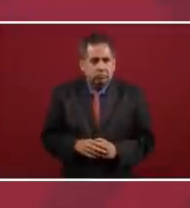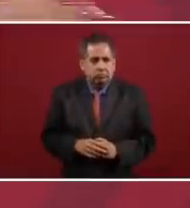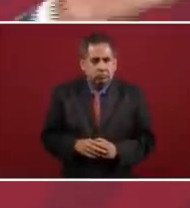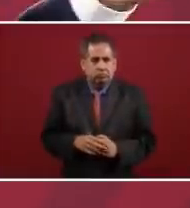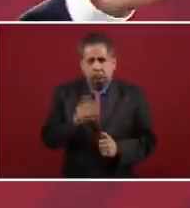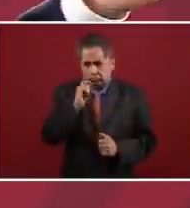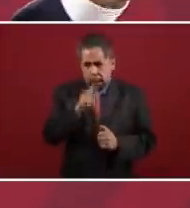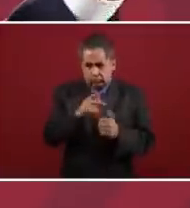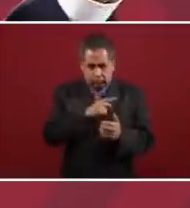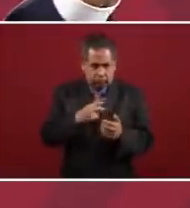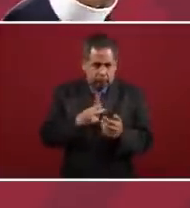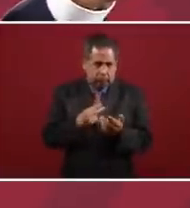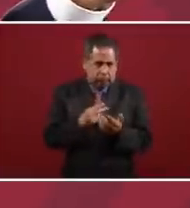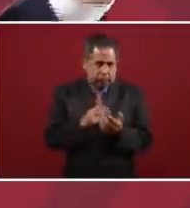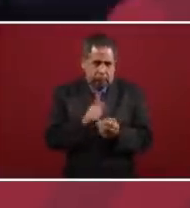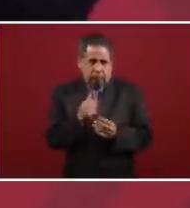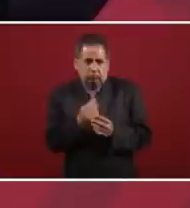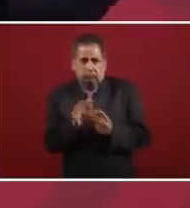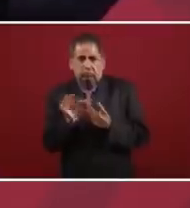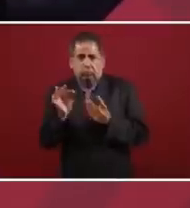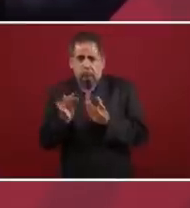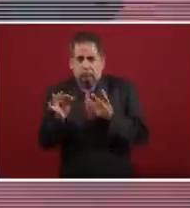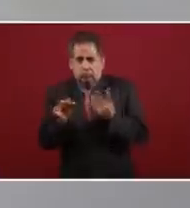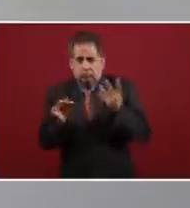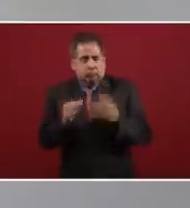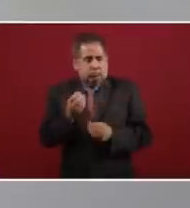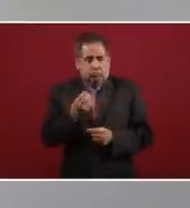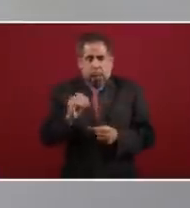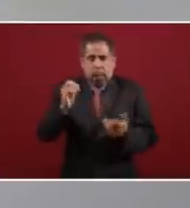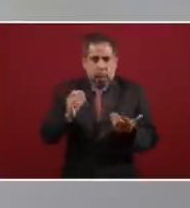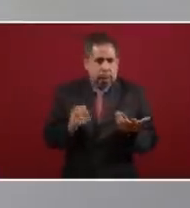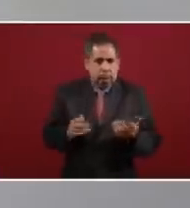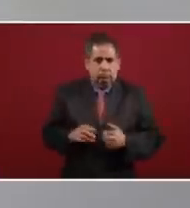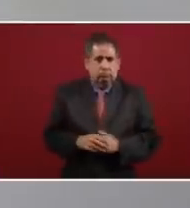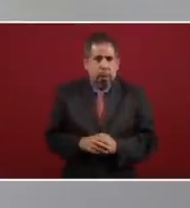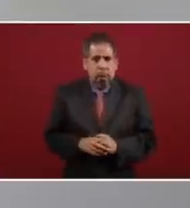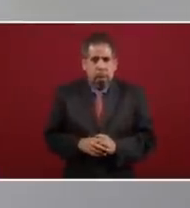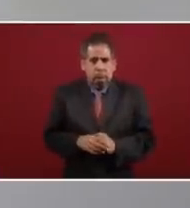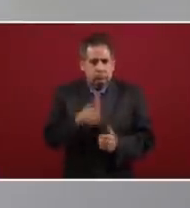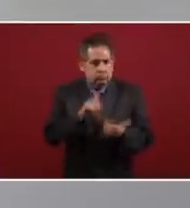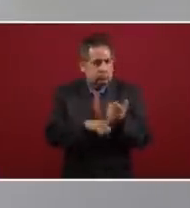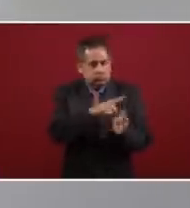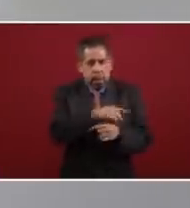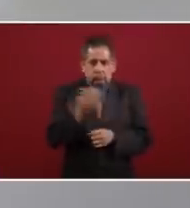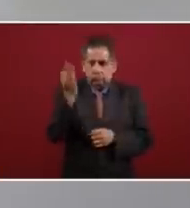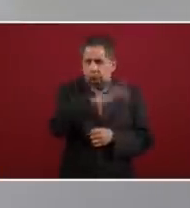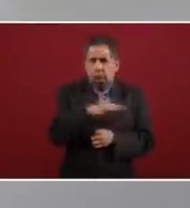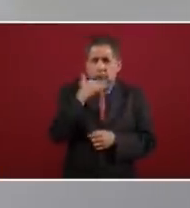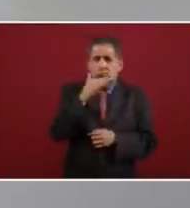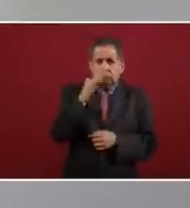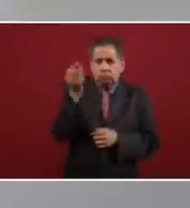tiene que haber salida como no si es fraude